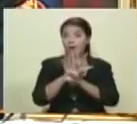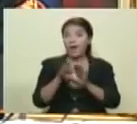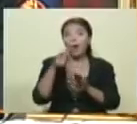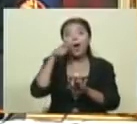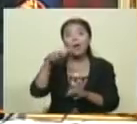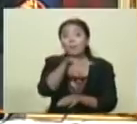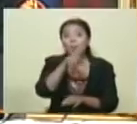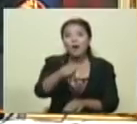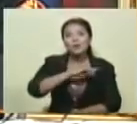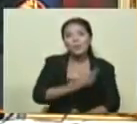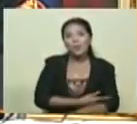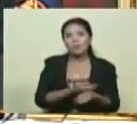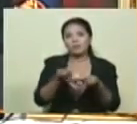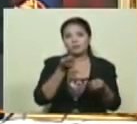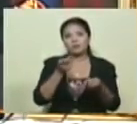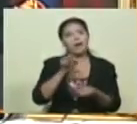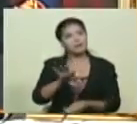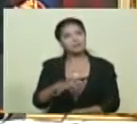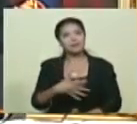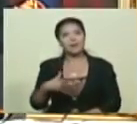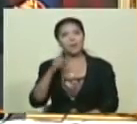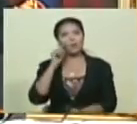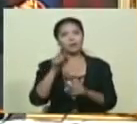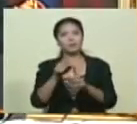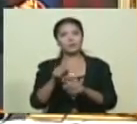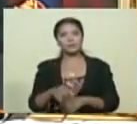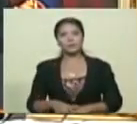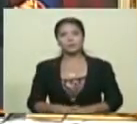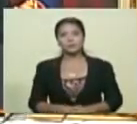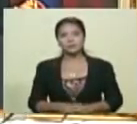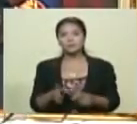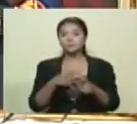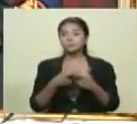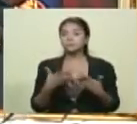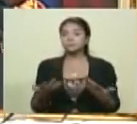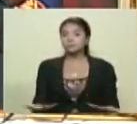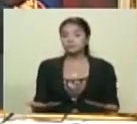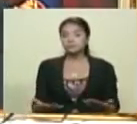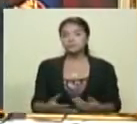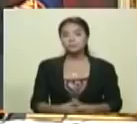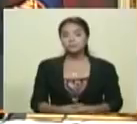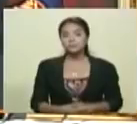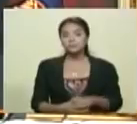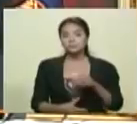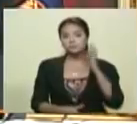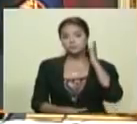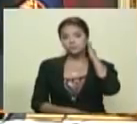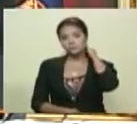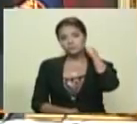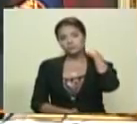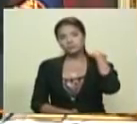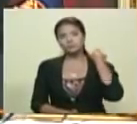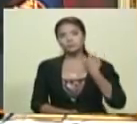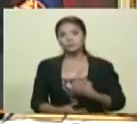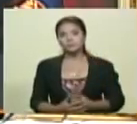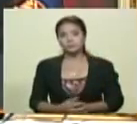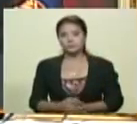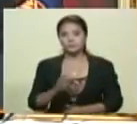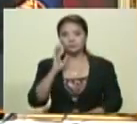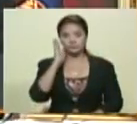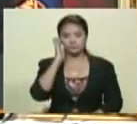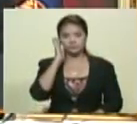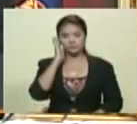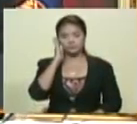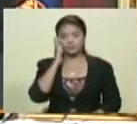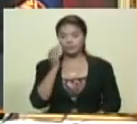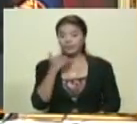las élites. Hacia allá queremos ir. Y entonces te voy a decir algo que tú no sabes. En el